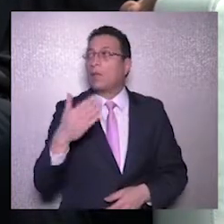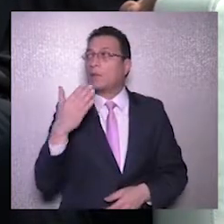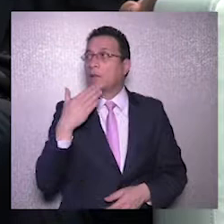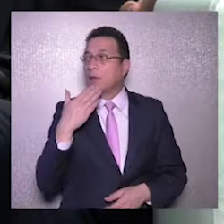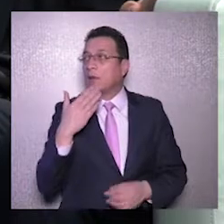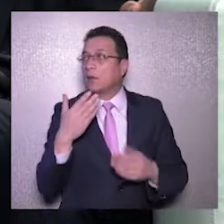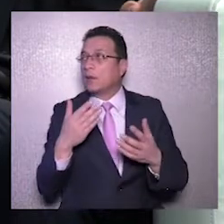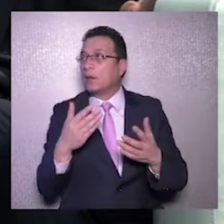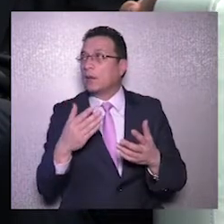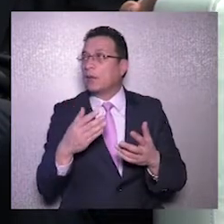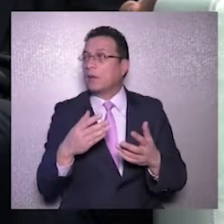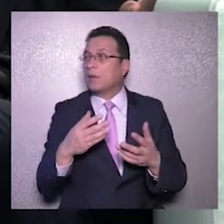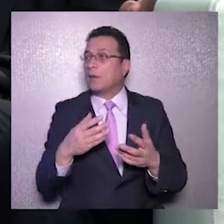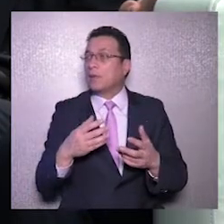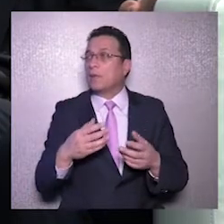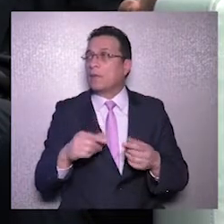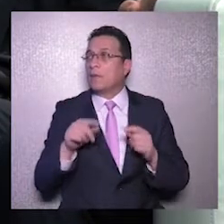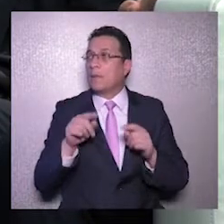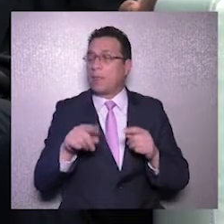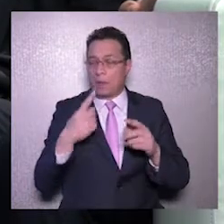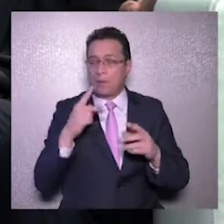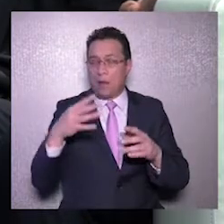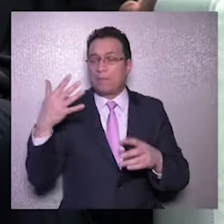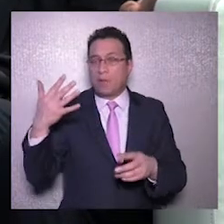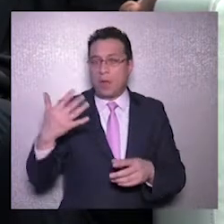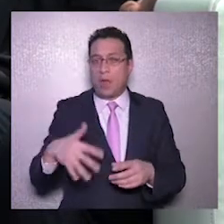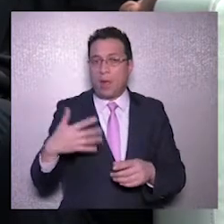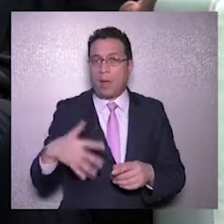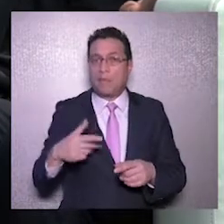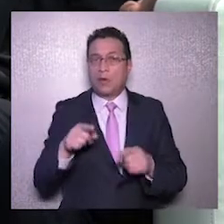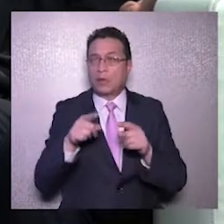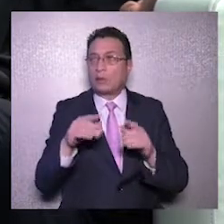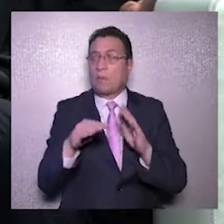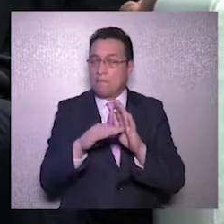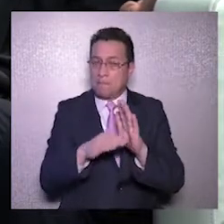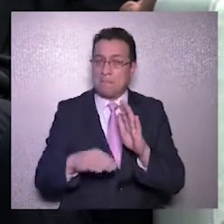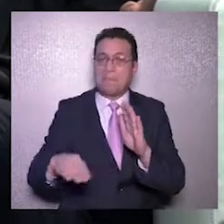empeorado. O sea, hoy día la magnitud del desafío es mayor.